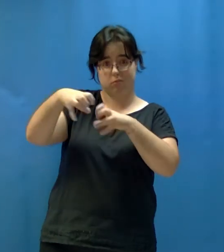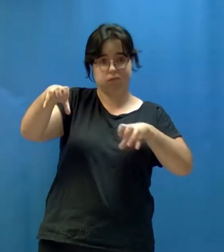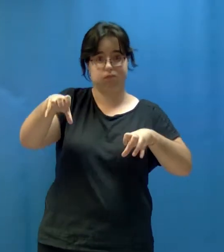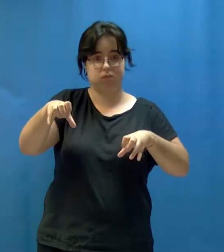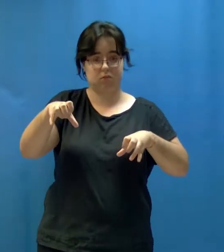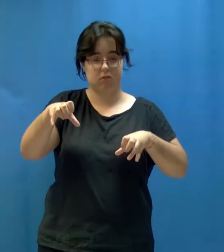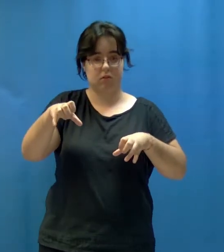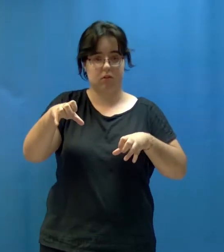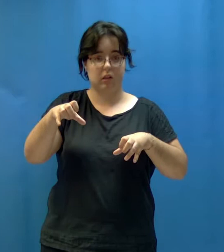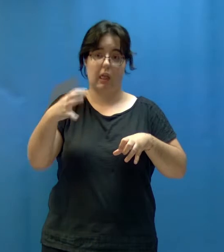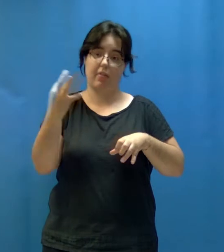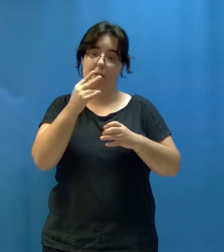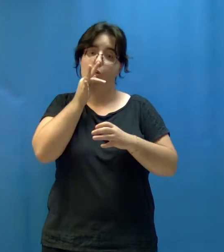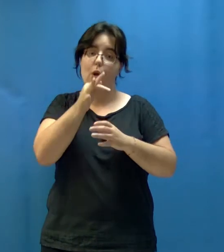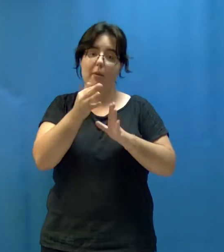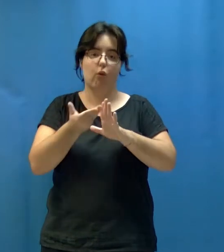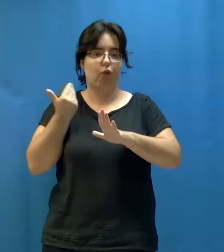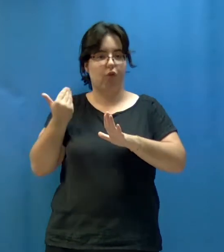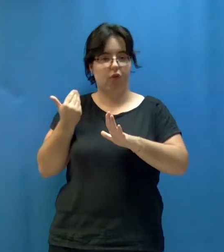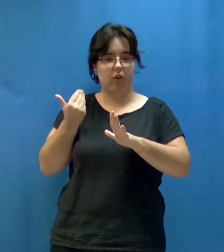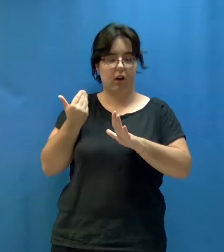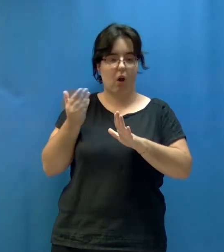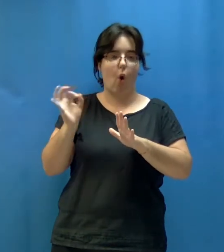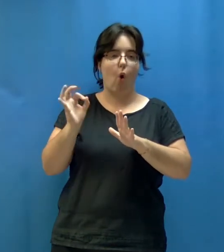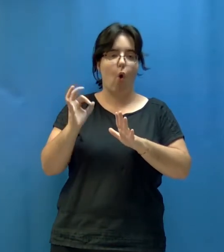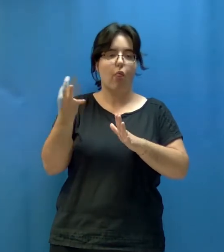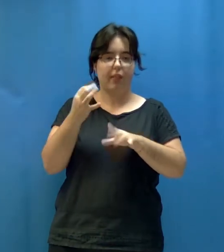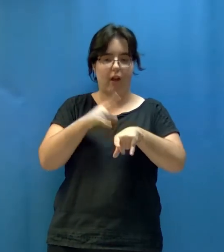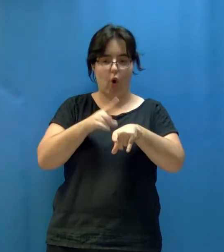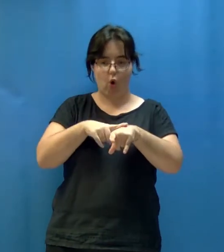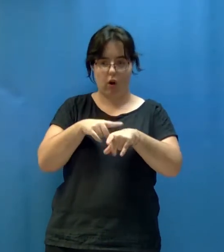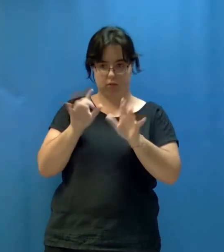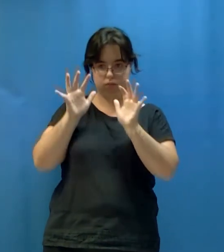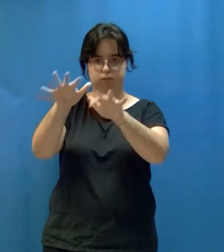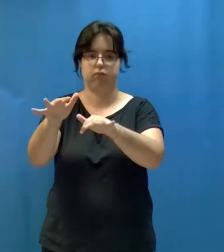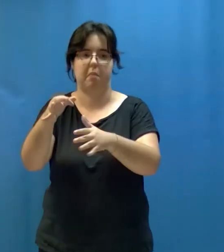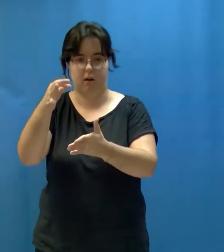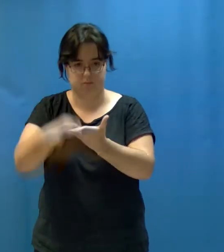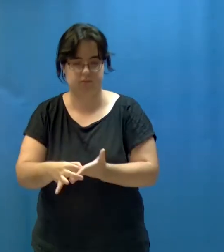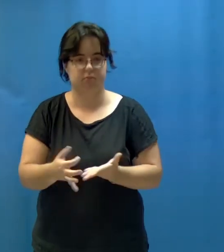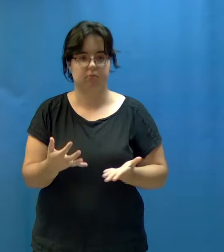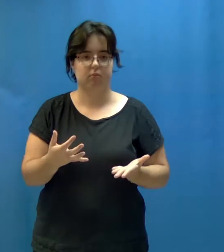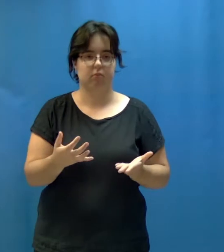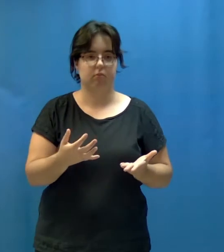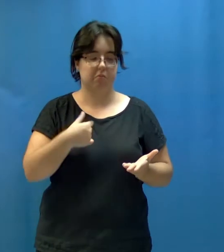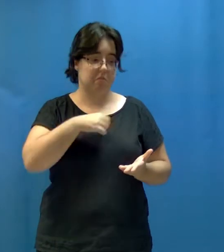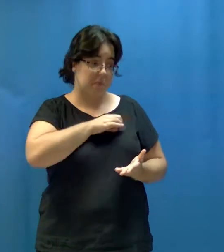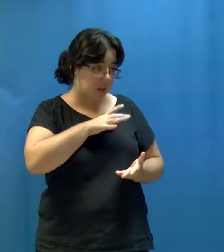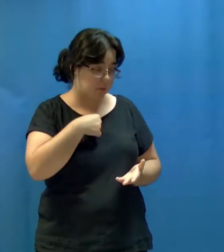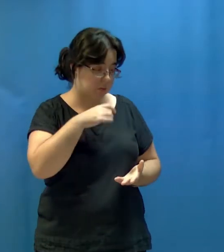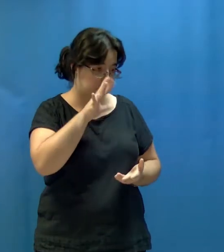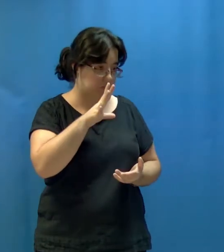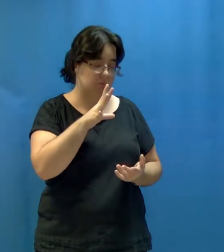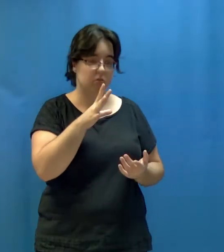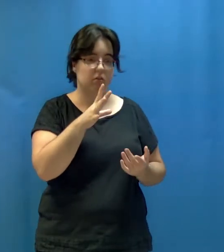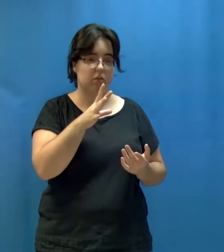dicho juramento o nos indique el lugar y hora donde tengamos que presentarnos para hacerlo efectivo. Es decir, señor Macián, en la edad que tengo usted yo, la verdad no sé si tiene edad para tornar a